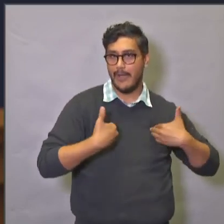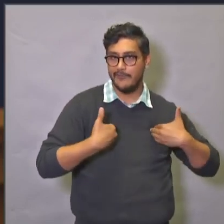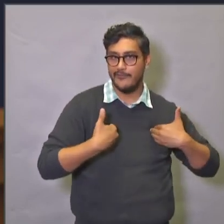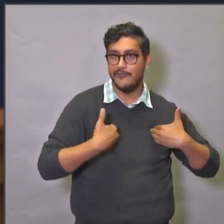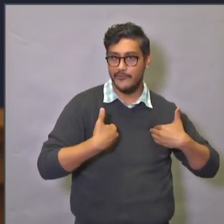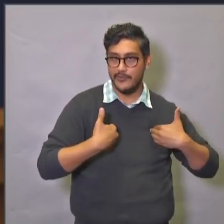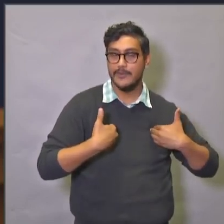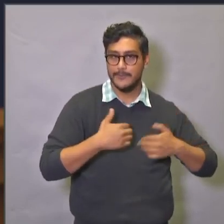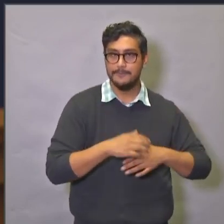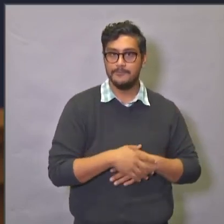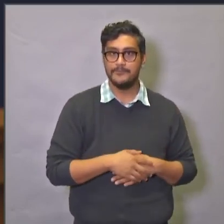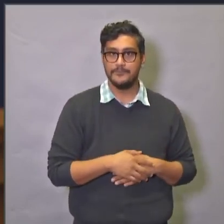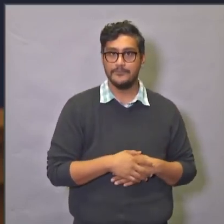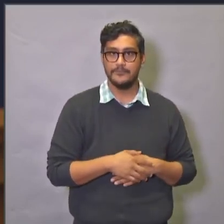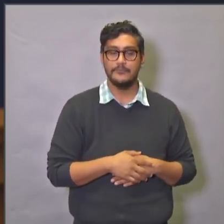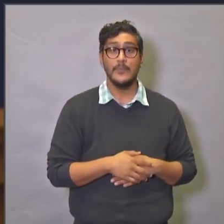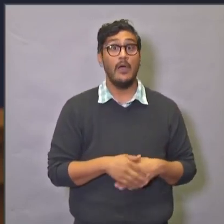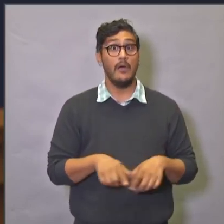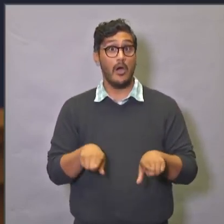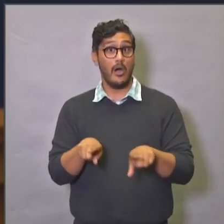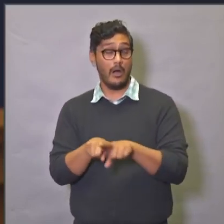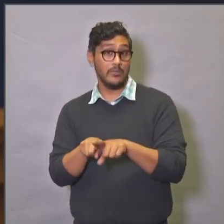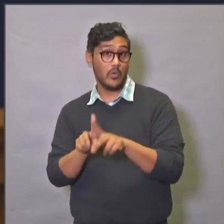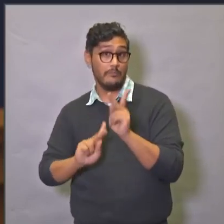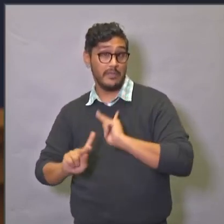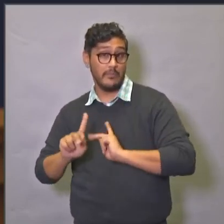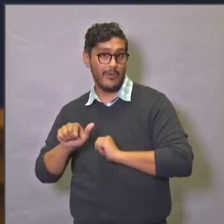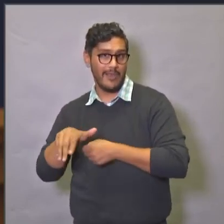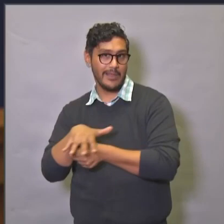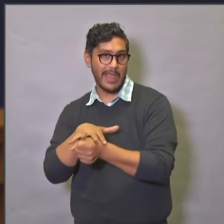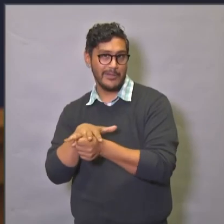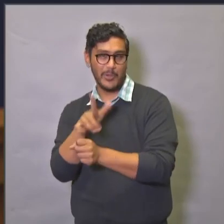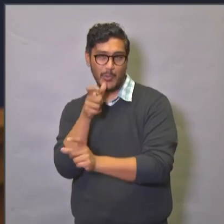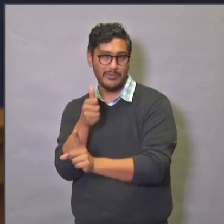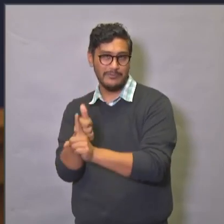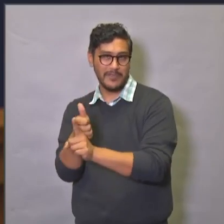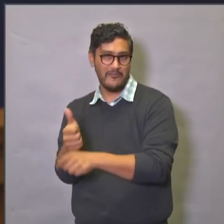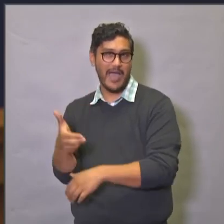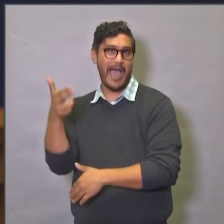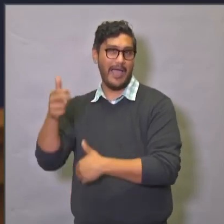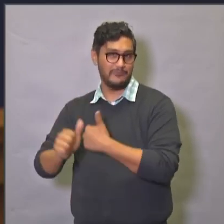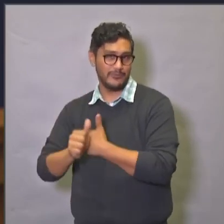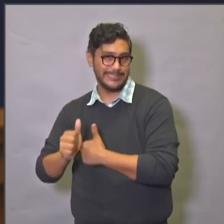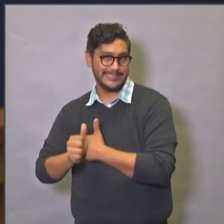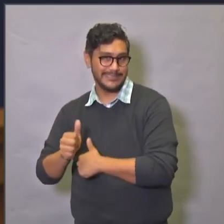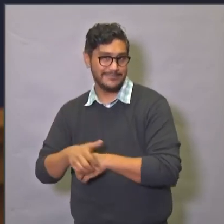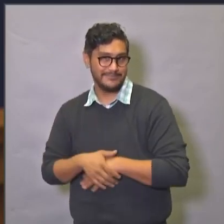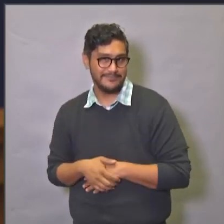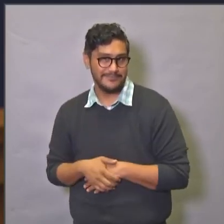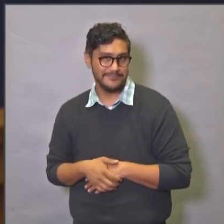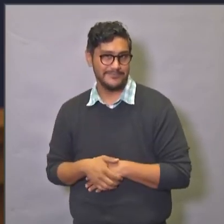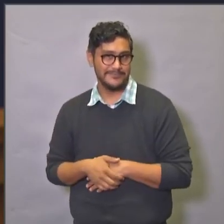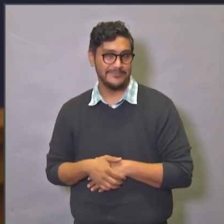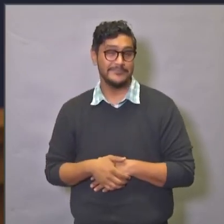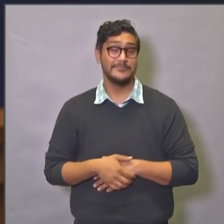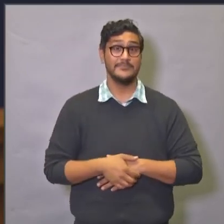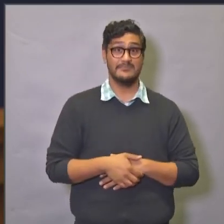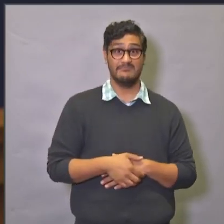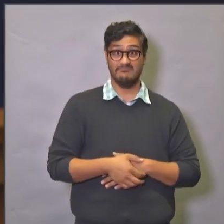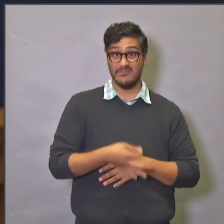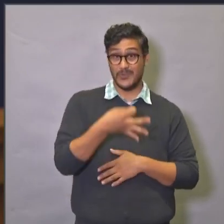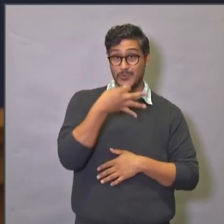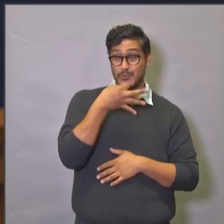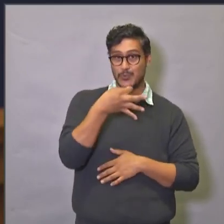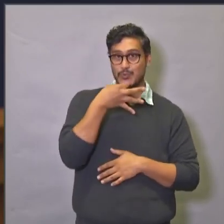como la cantidad de personas en el condado de Los Ángeles que corren mayor riesgo. A medida que se acerca la temporada de